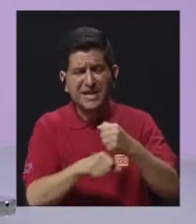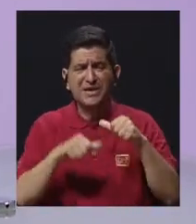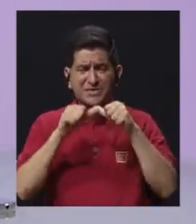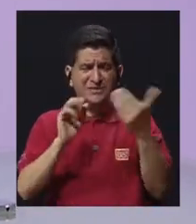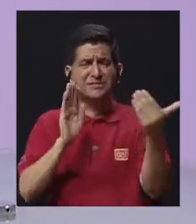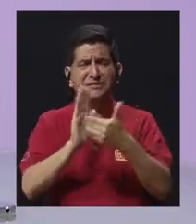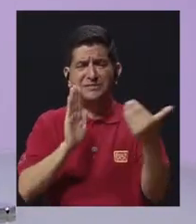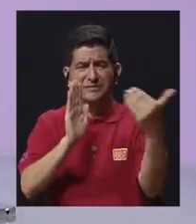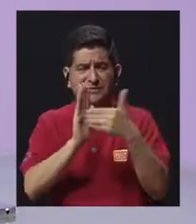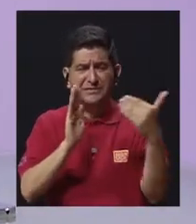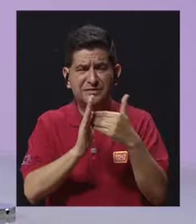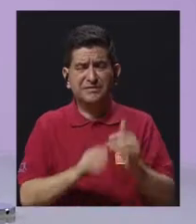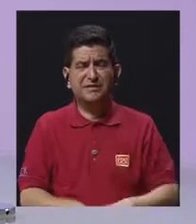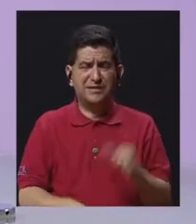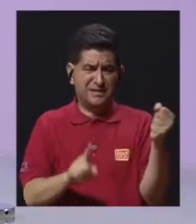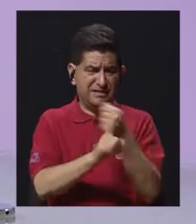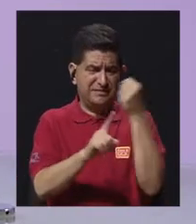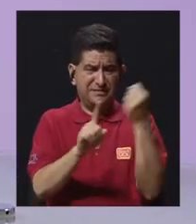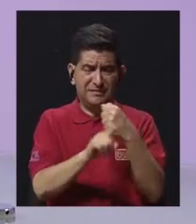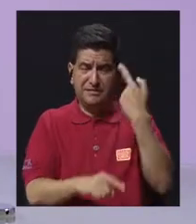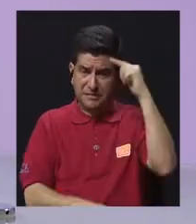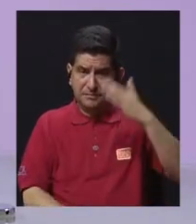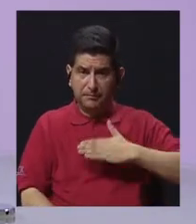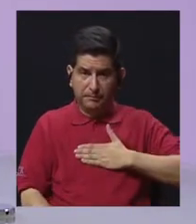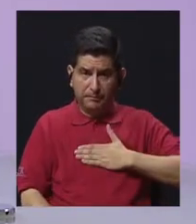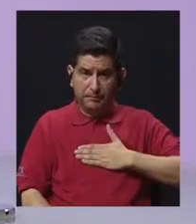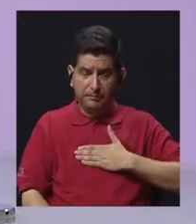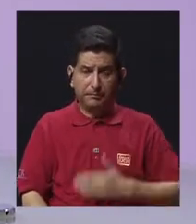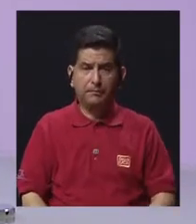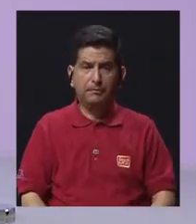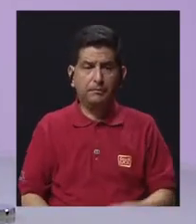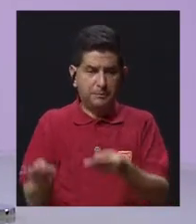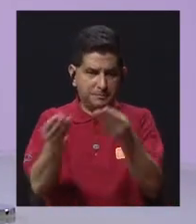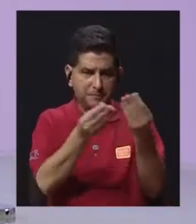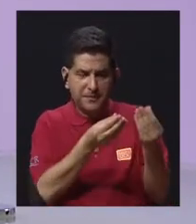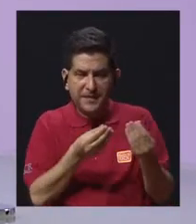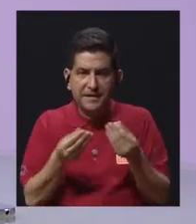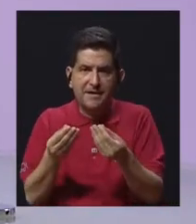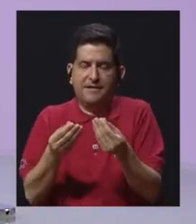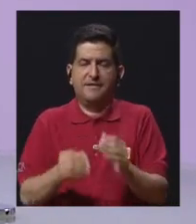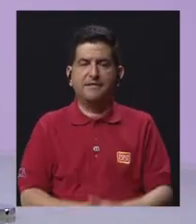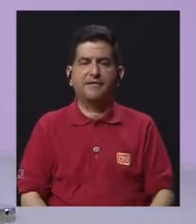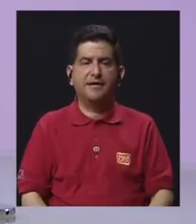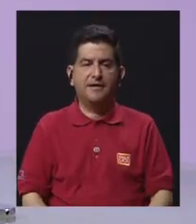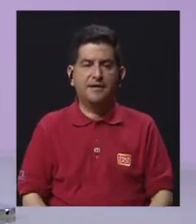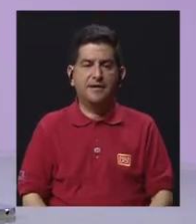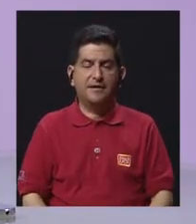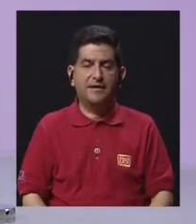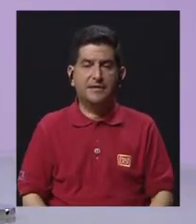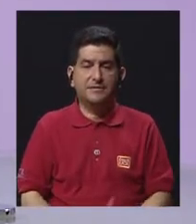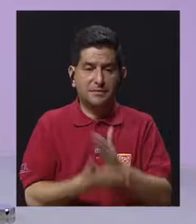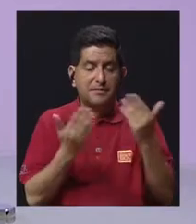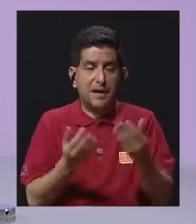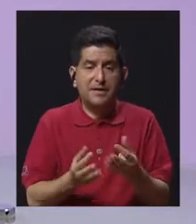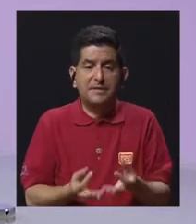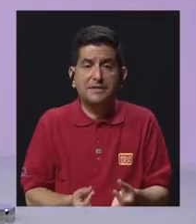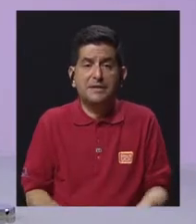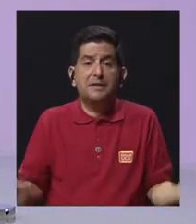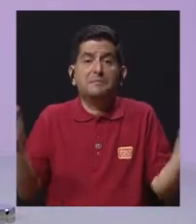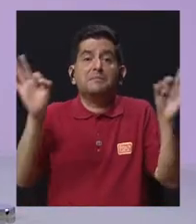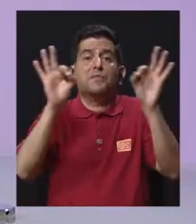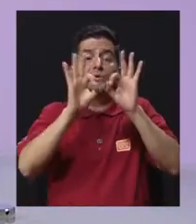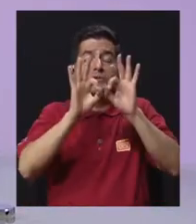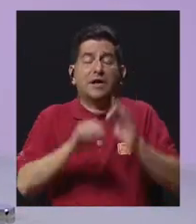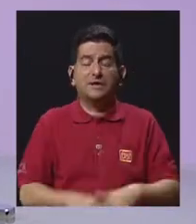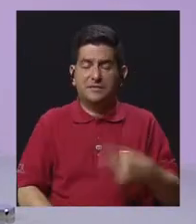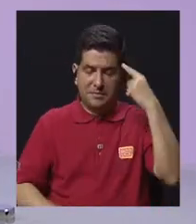violencia. Y para mí, la tierra es el elemento principal para la vida de